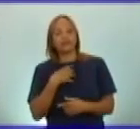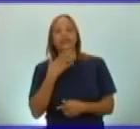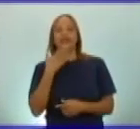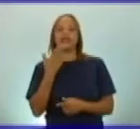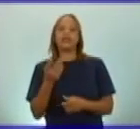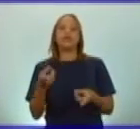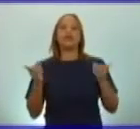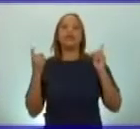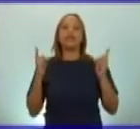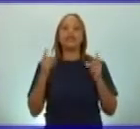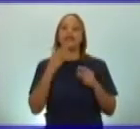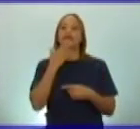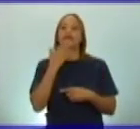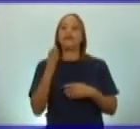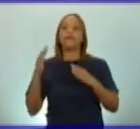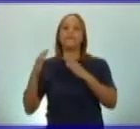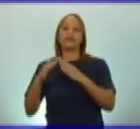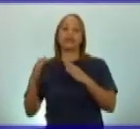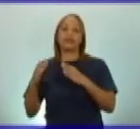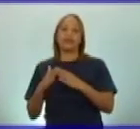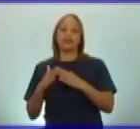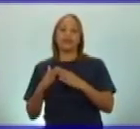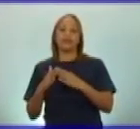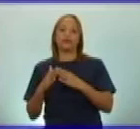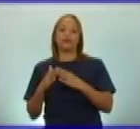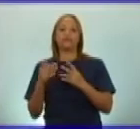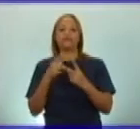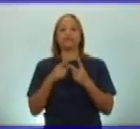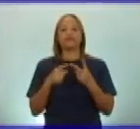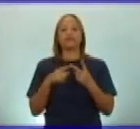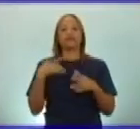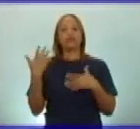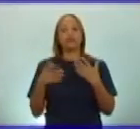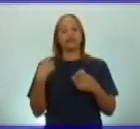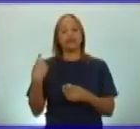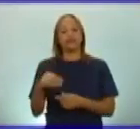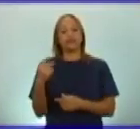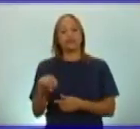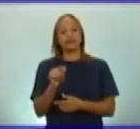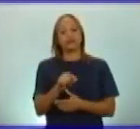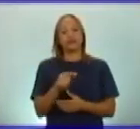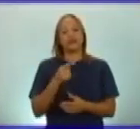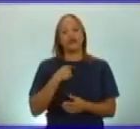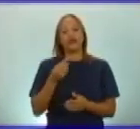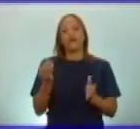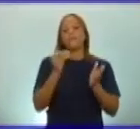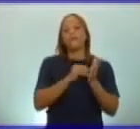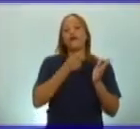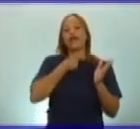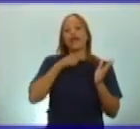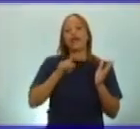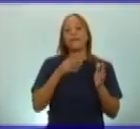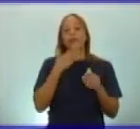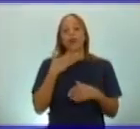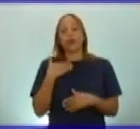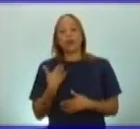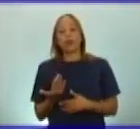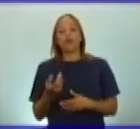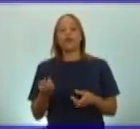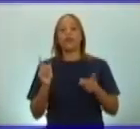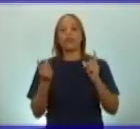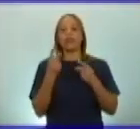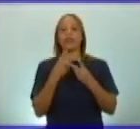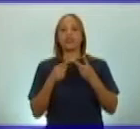vecino. Por tanto, en este sentido, les sugiero que hagan la siguiente actividad. Ejemplifica cómo se manifestaron estas